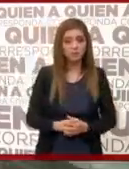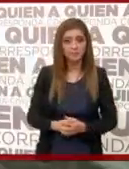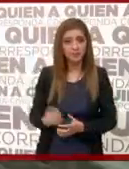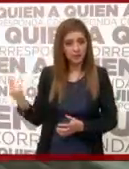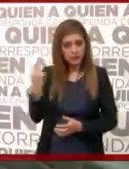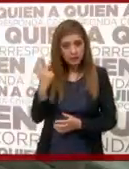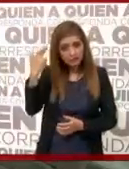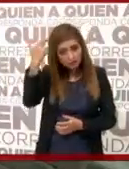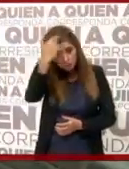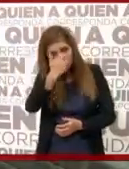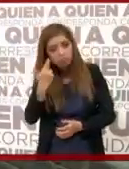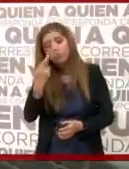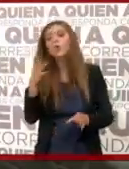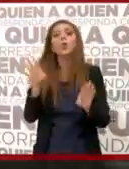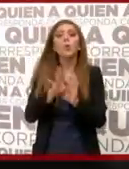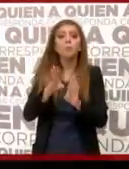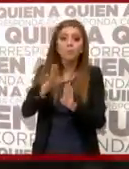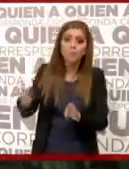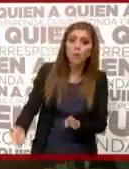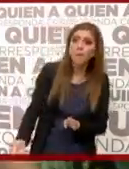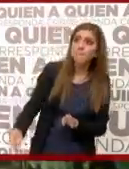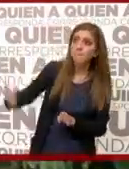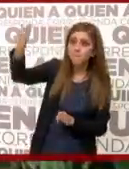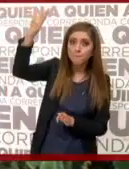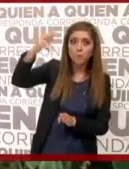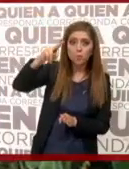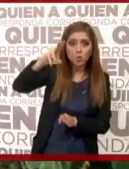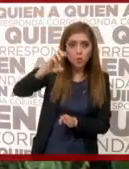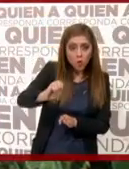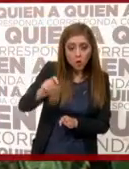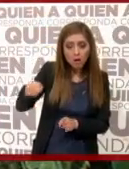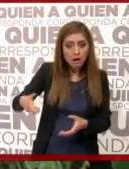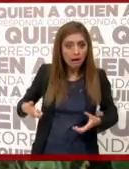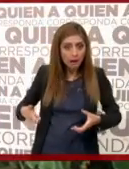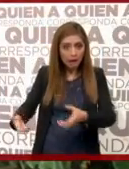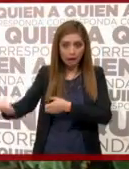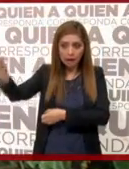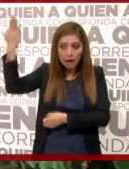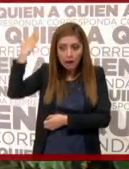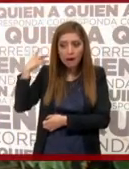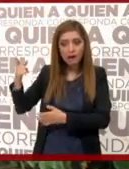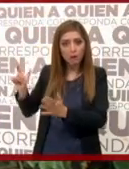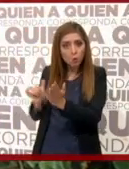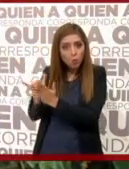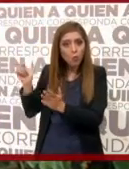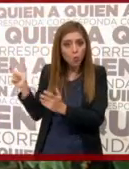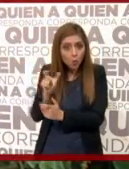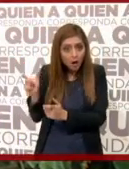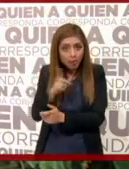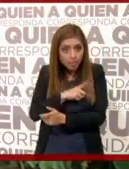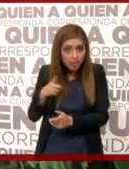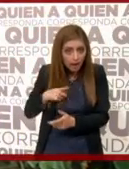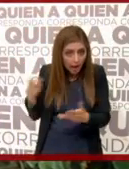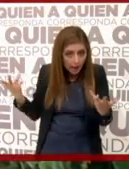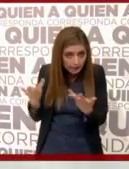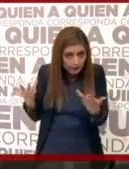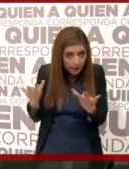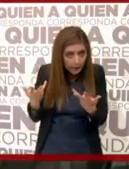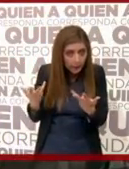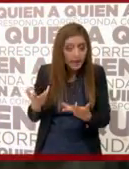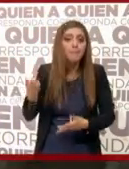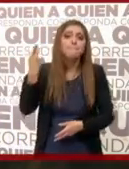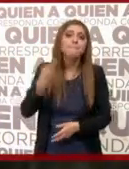hacer un muro de contención a lo largo de la calle como se debió haber hecho desde un principio y bueno, también de alguna